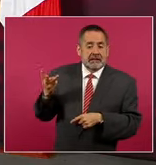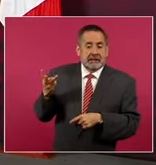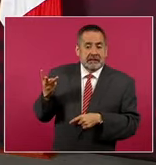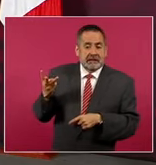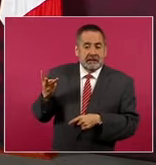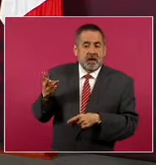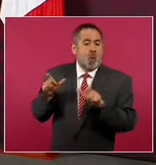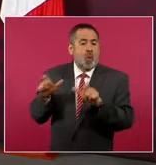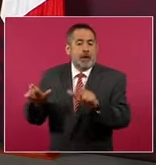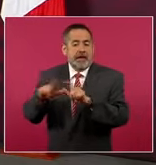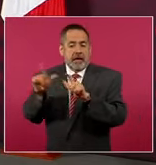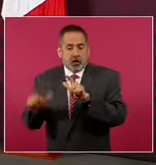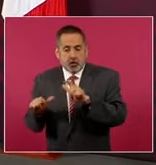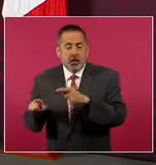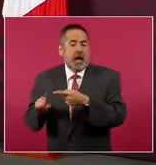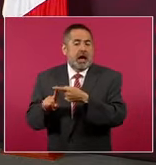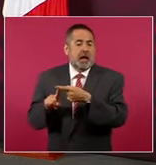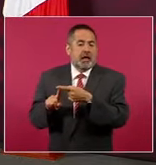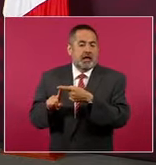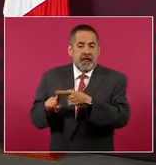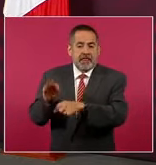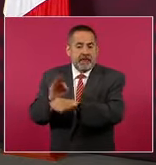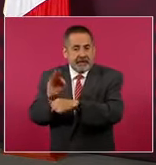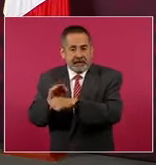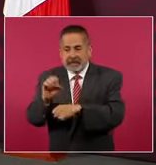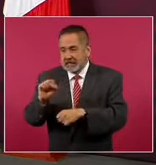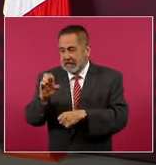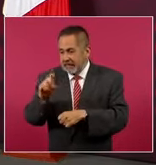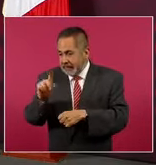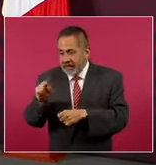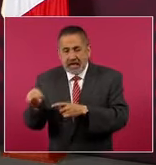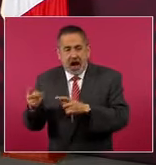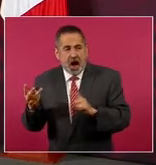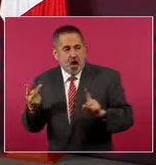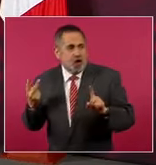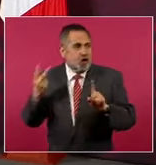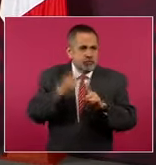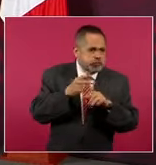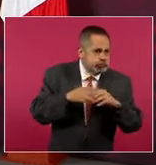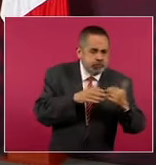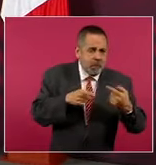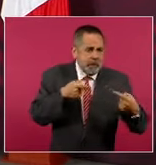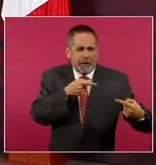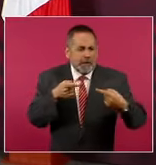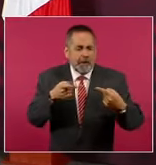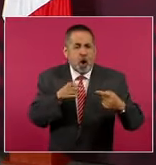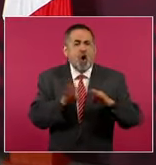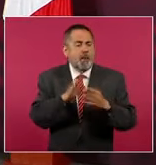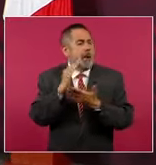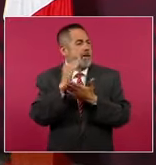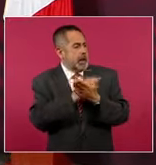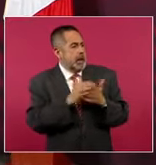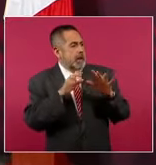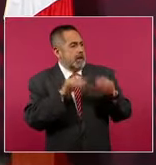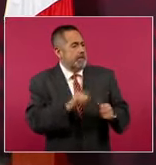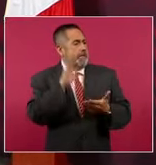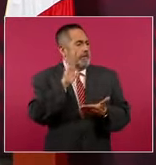por la Guardia Nacional, por la defensa, ¿cómo se enfrenta?